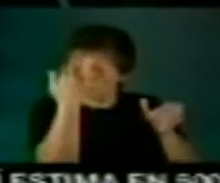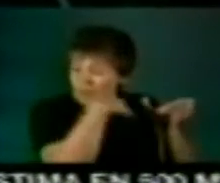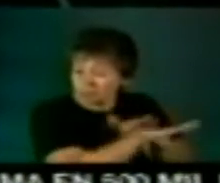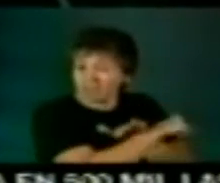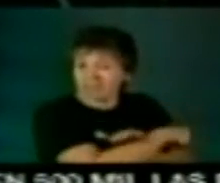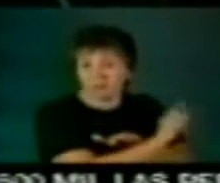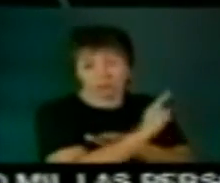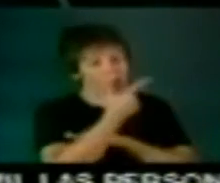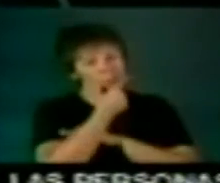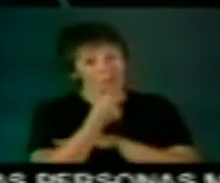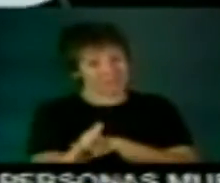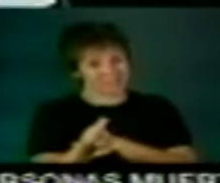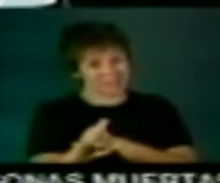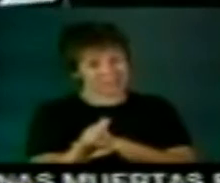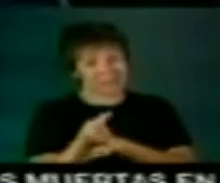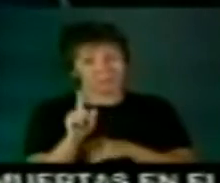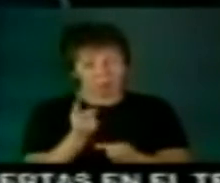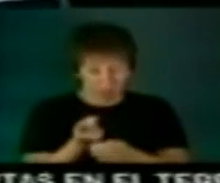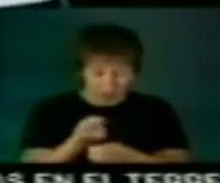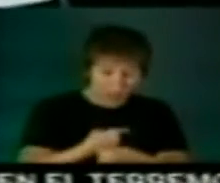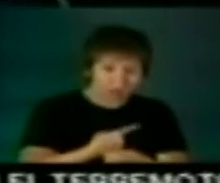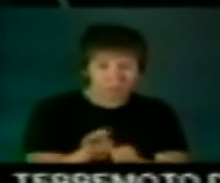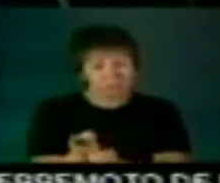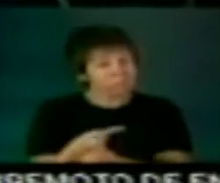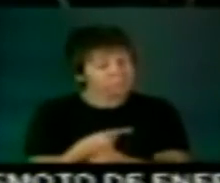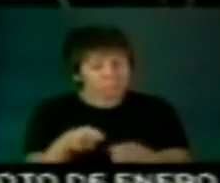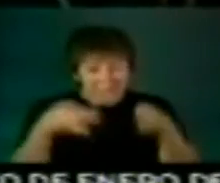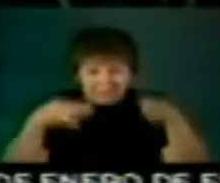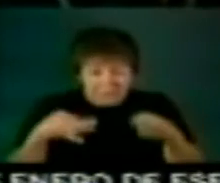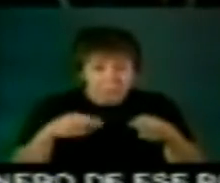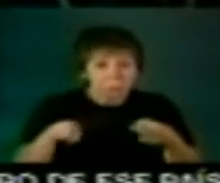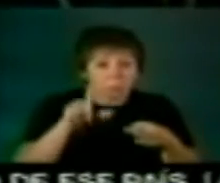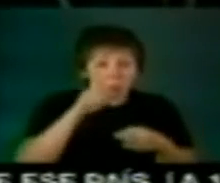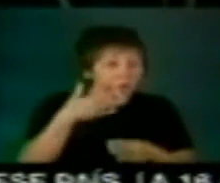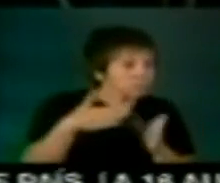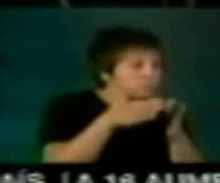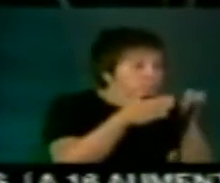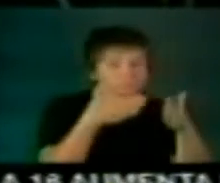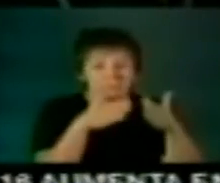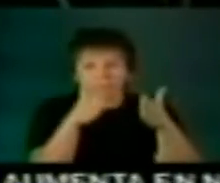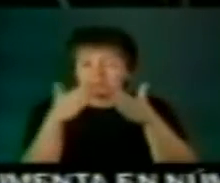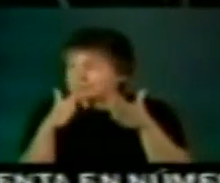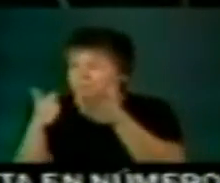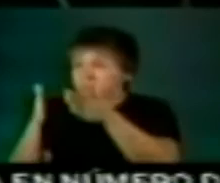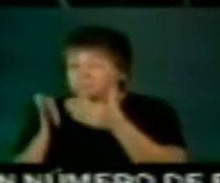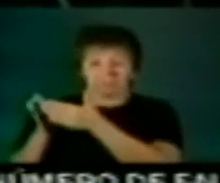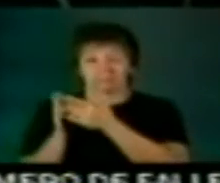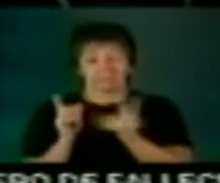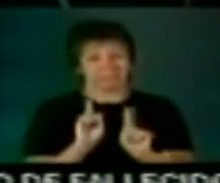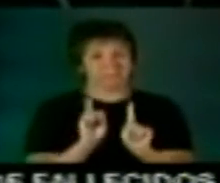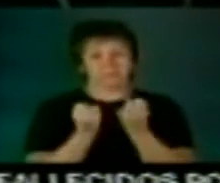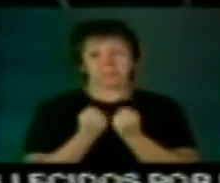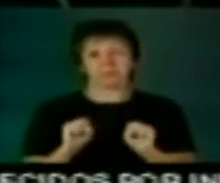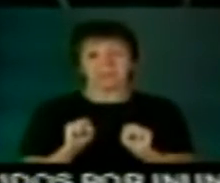No está fácil navegar. Las brújulas ya no están seguras de dónde quedan los puntos cardinales. Así